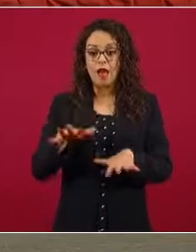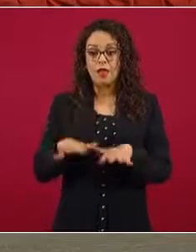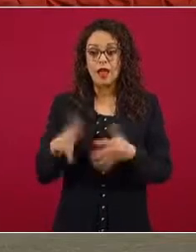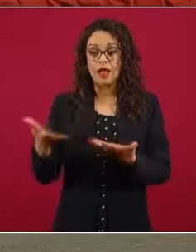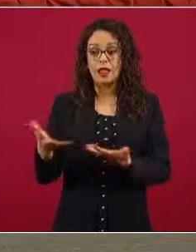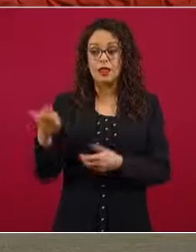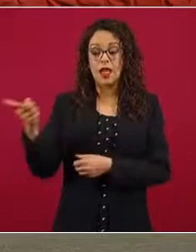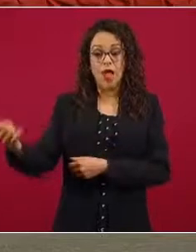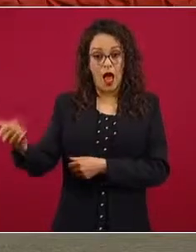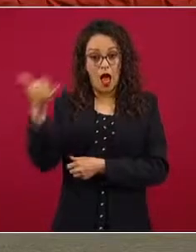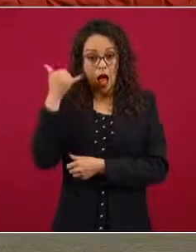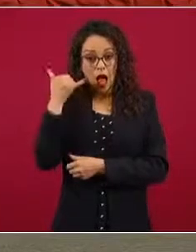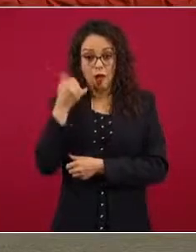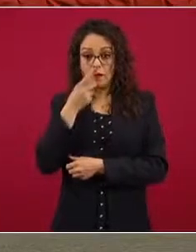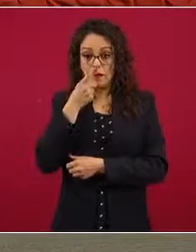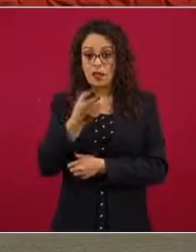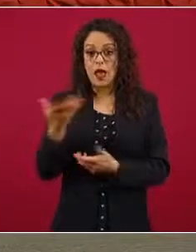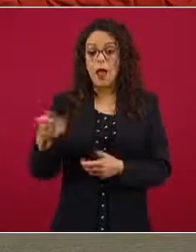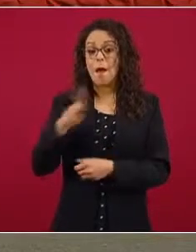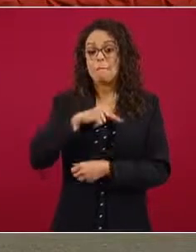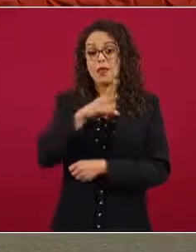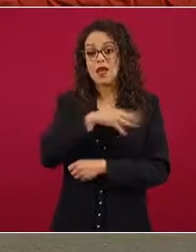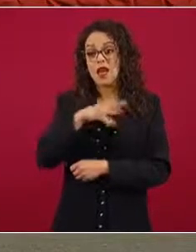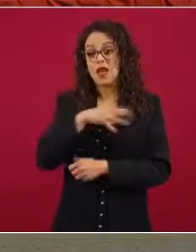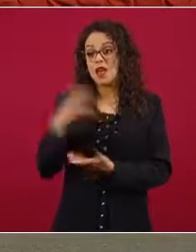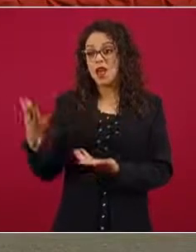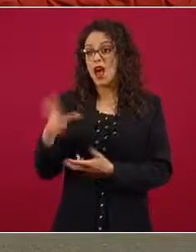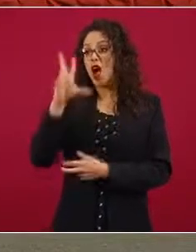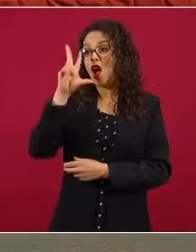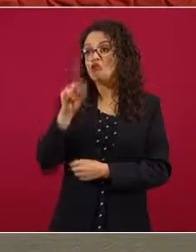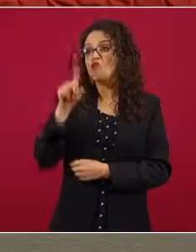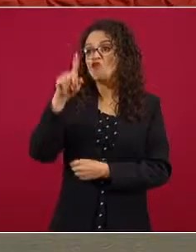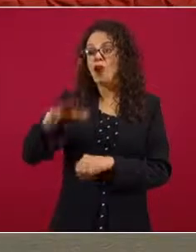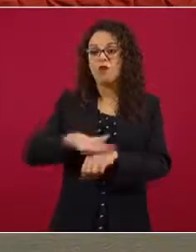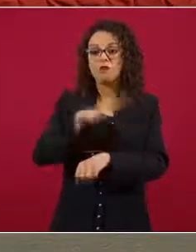es que mi hija no pasó el examen,